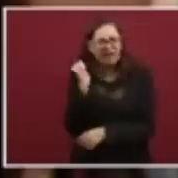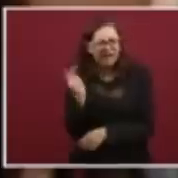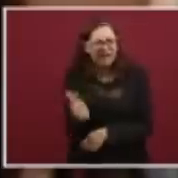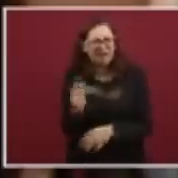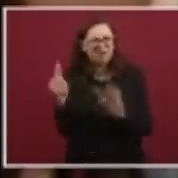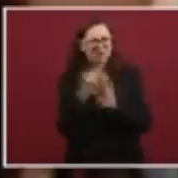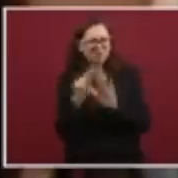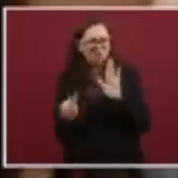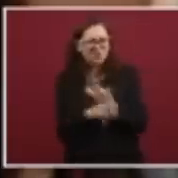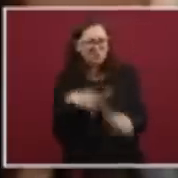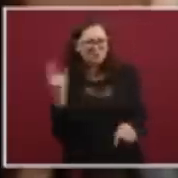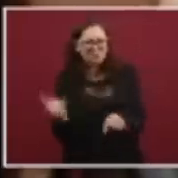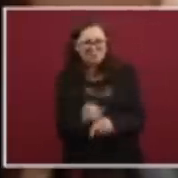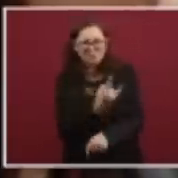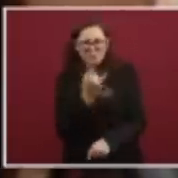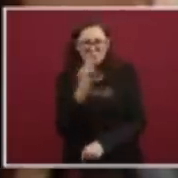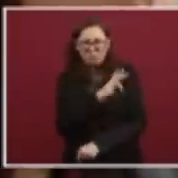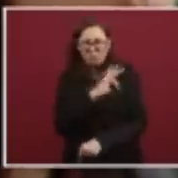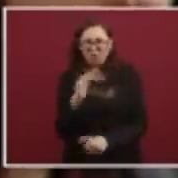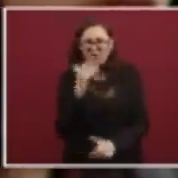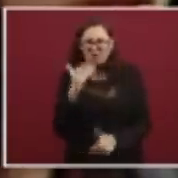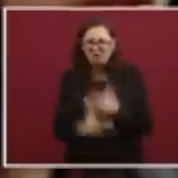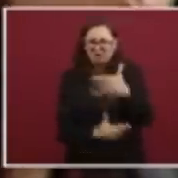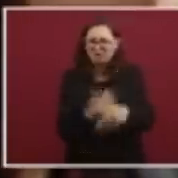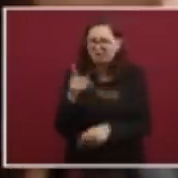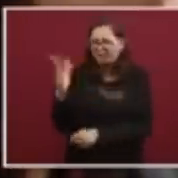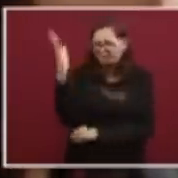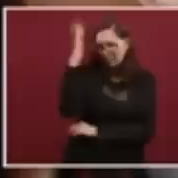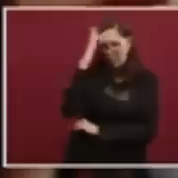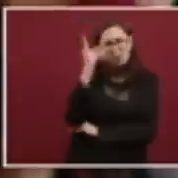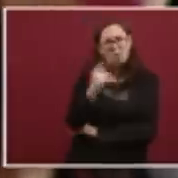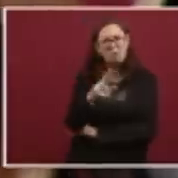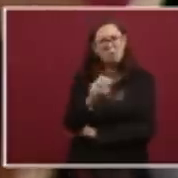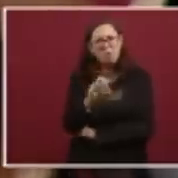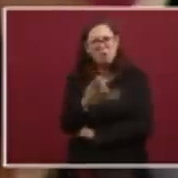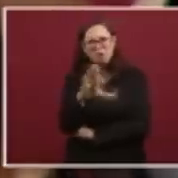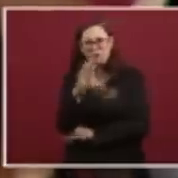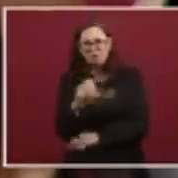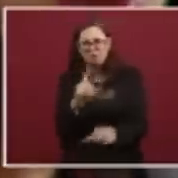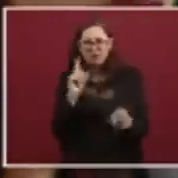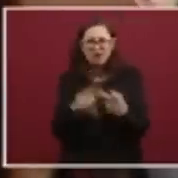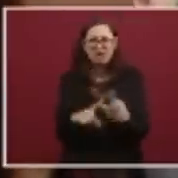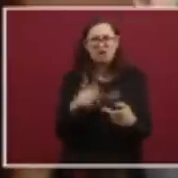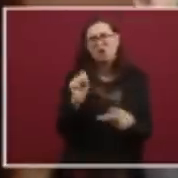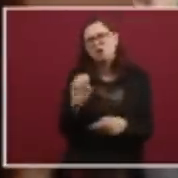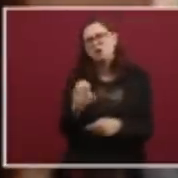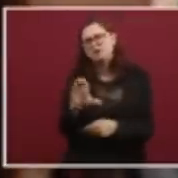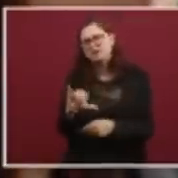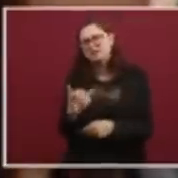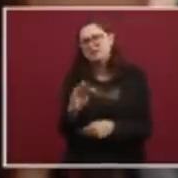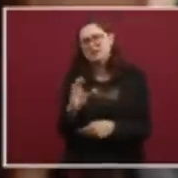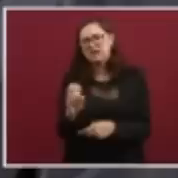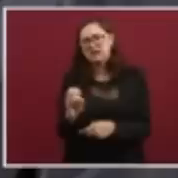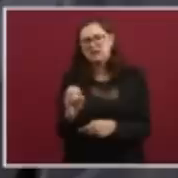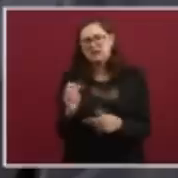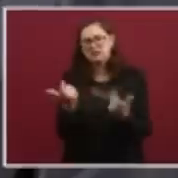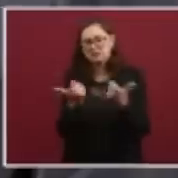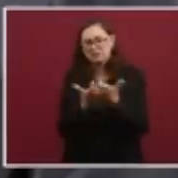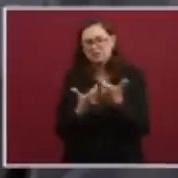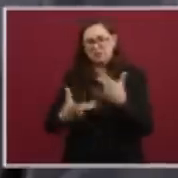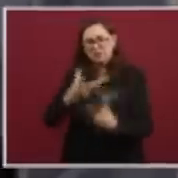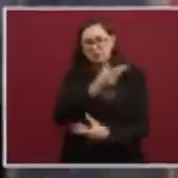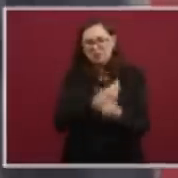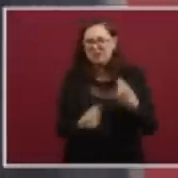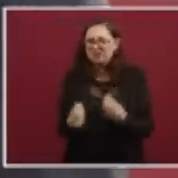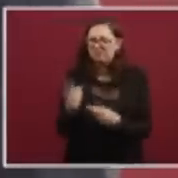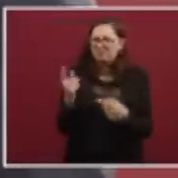está violando, algún tipo de procedimiento? Está el titular de la Profeco, no sé, la Secretaría de Economía, ¿qué tendría que hacer? Esto por un lado. Y